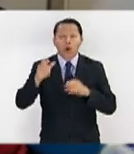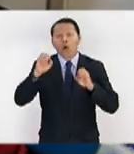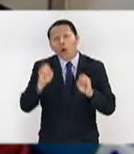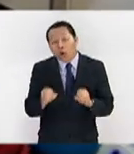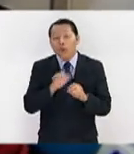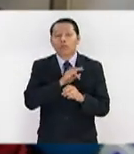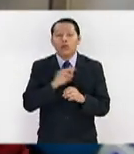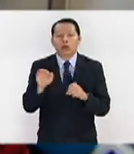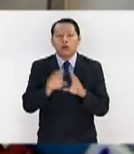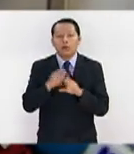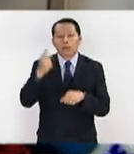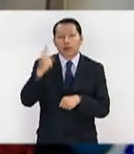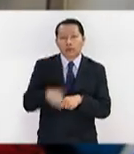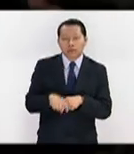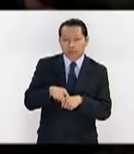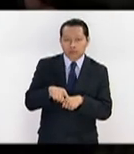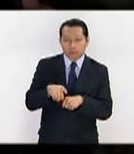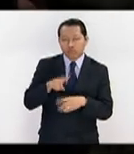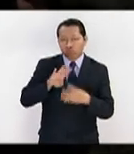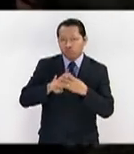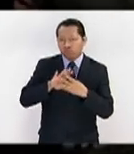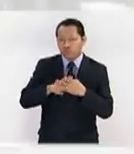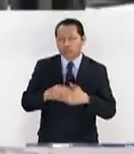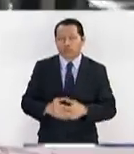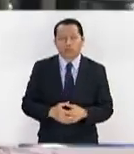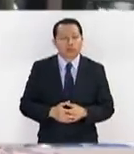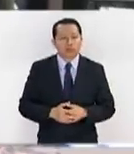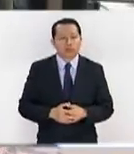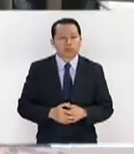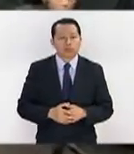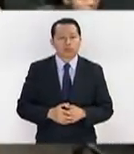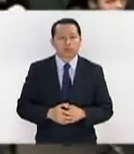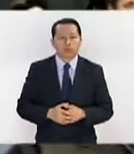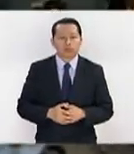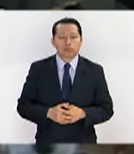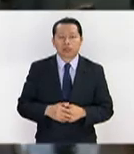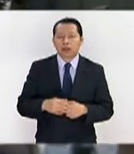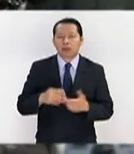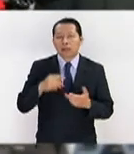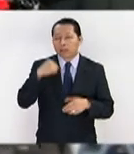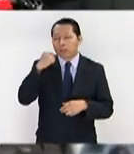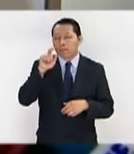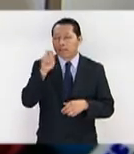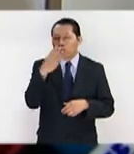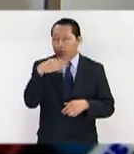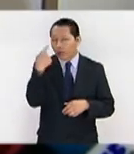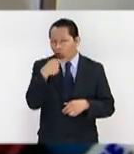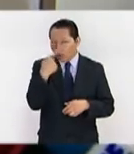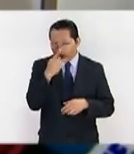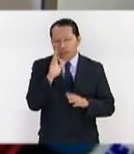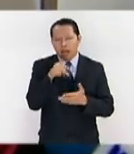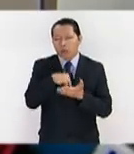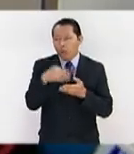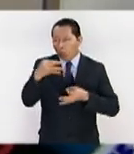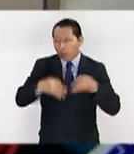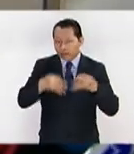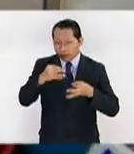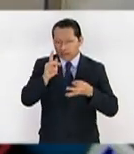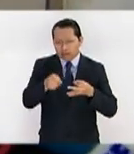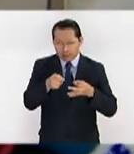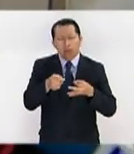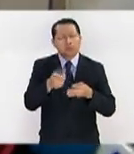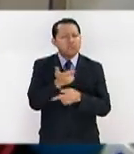incluso podría ordenar su ingreso en prisión. En menos de 24 horas y luego de declarar ante el juez, se decretó